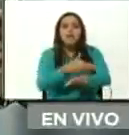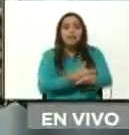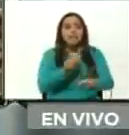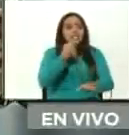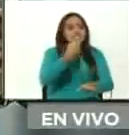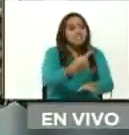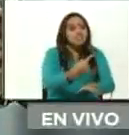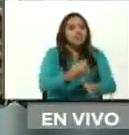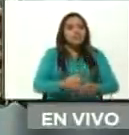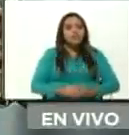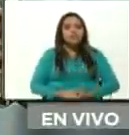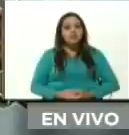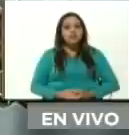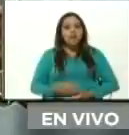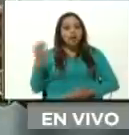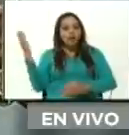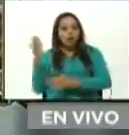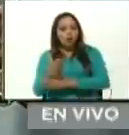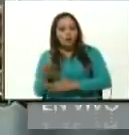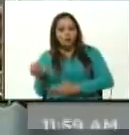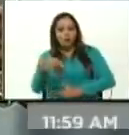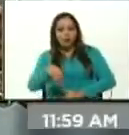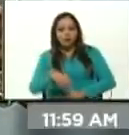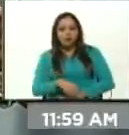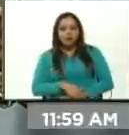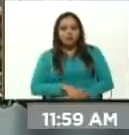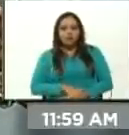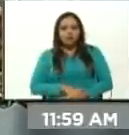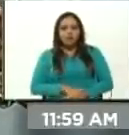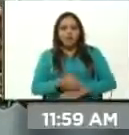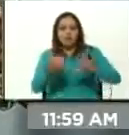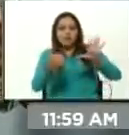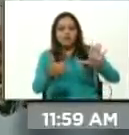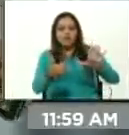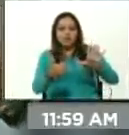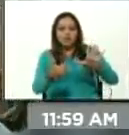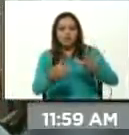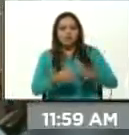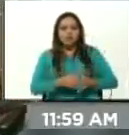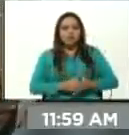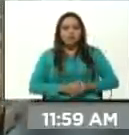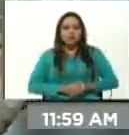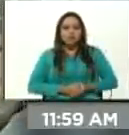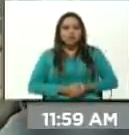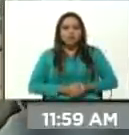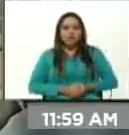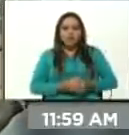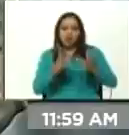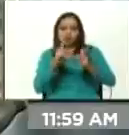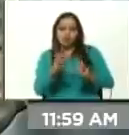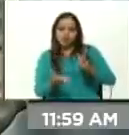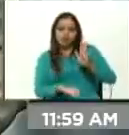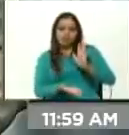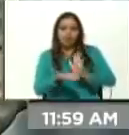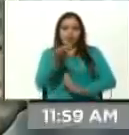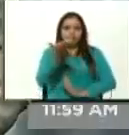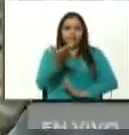estamos hablando de la condena de 6 funcionarios más, la cifra